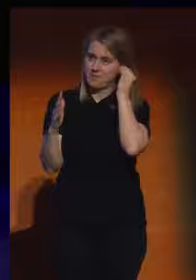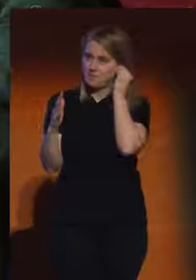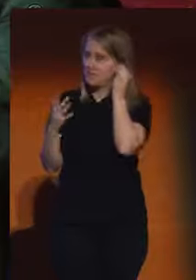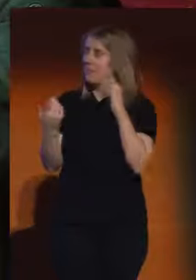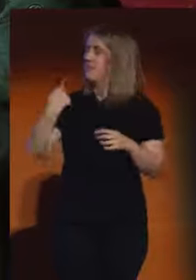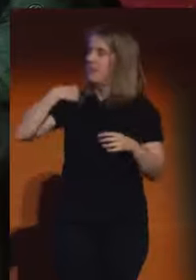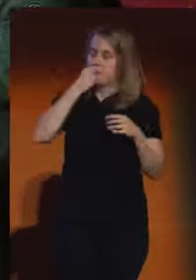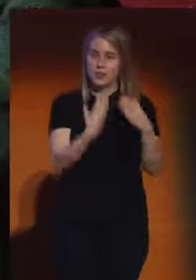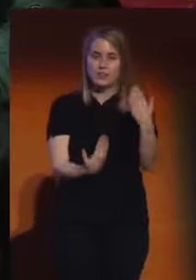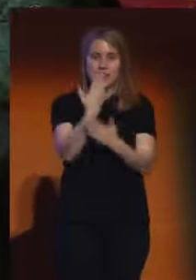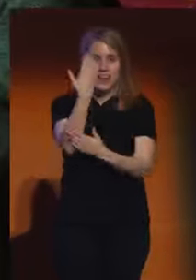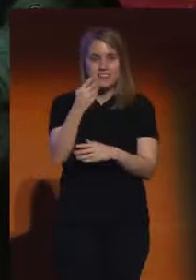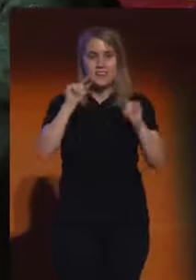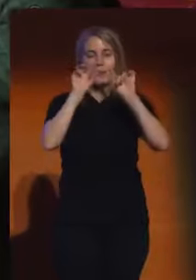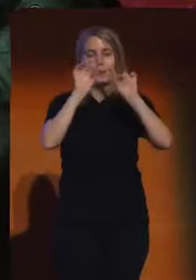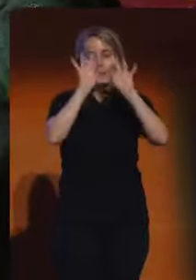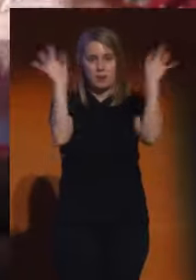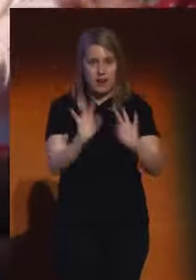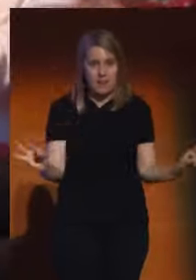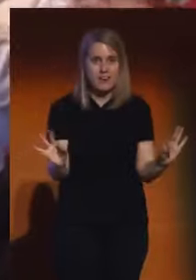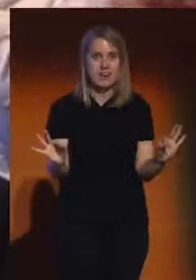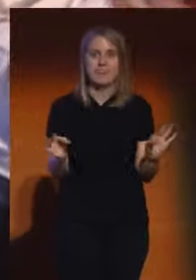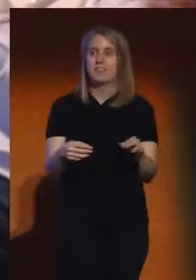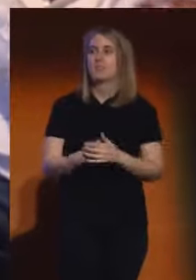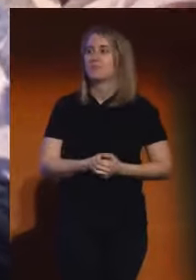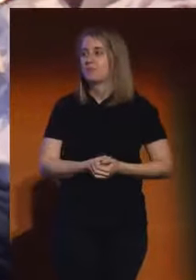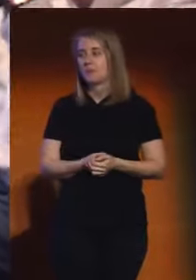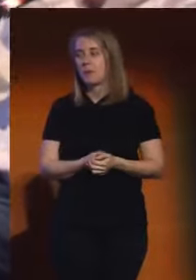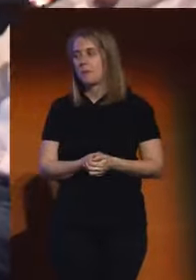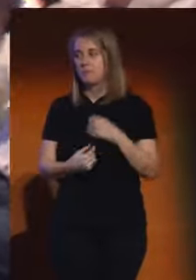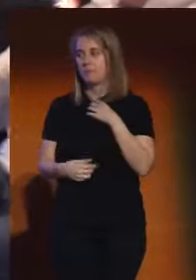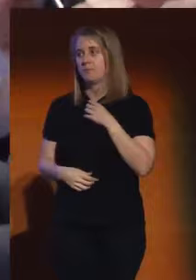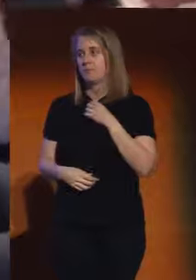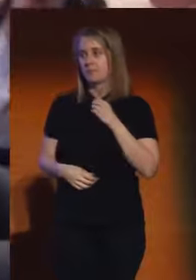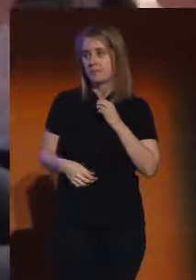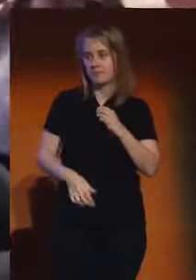Oskorri. Egunon, Euskal Herria, sois el futuro.